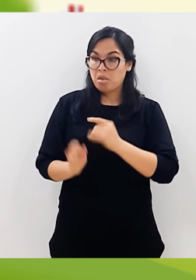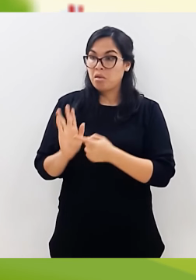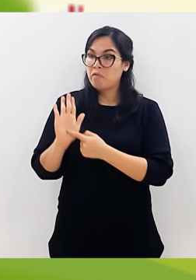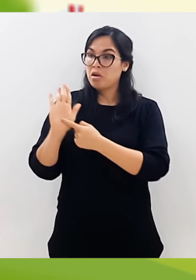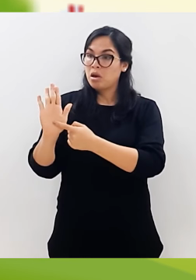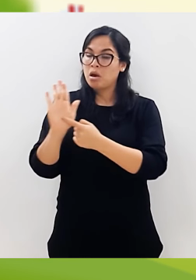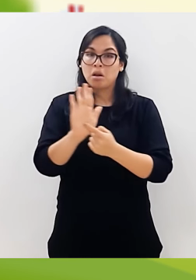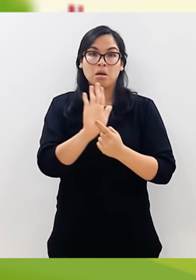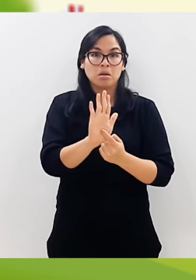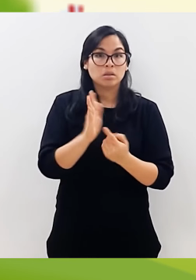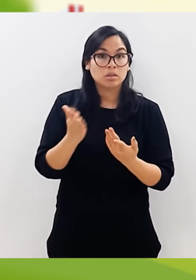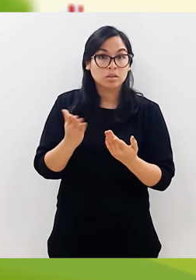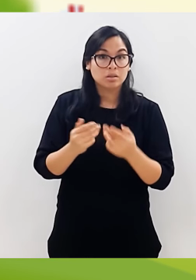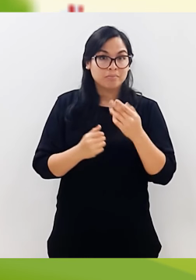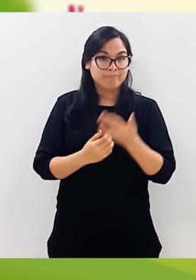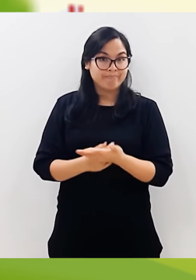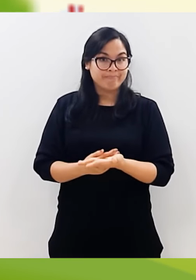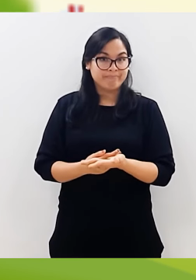adolescentes.